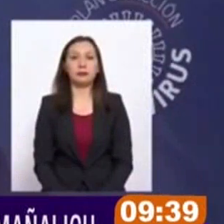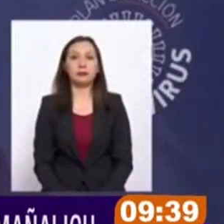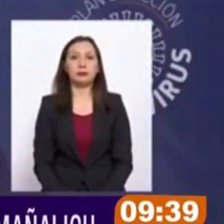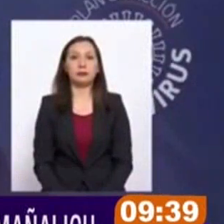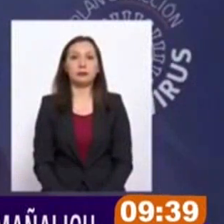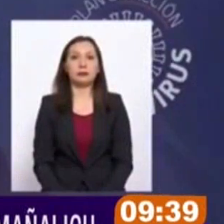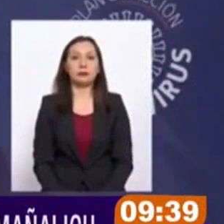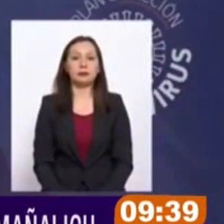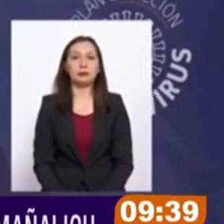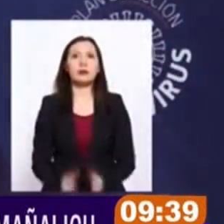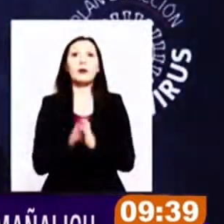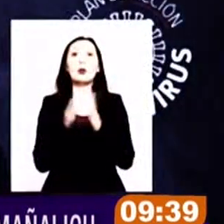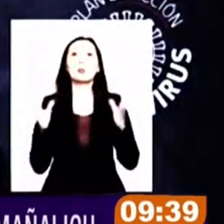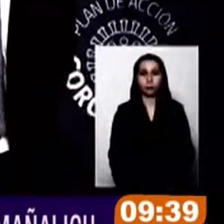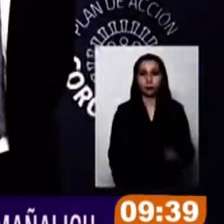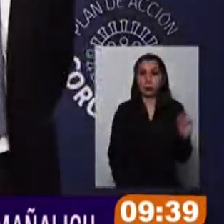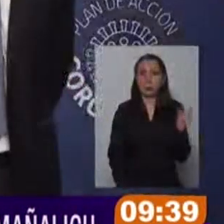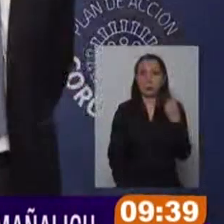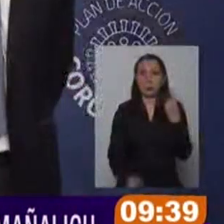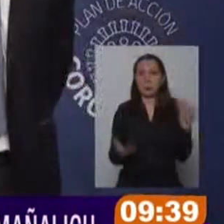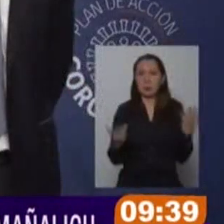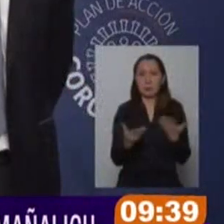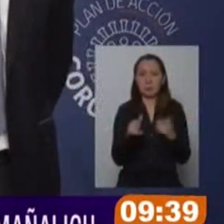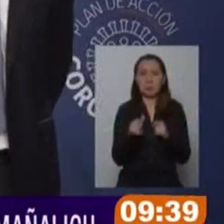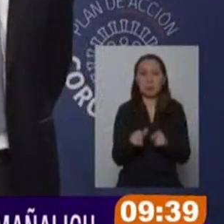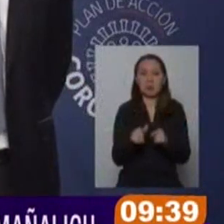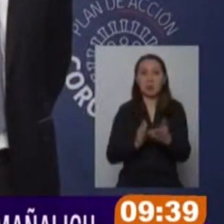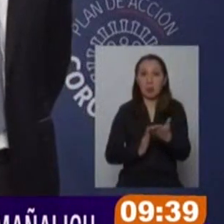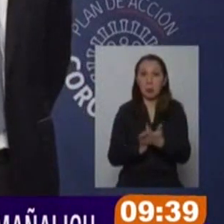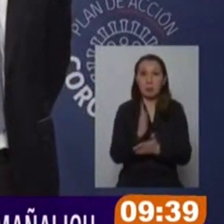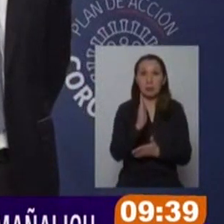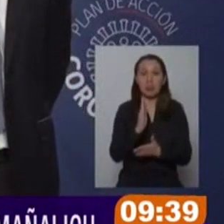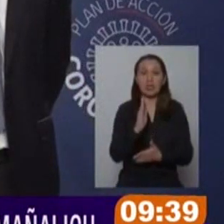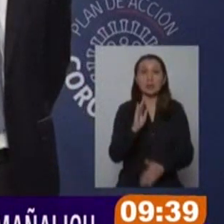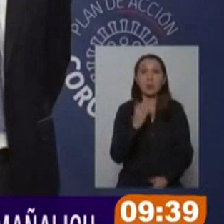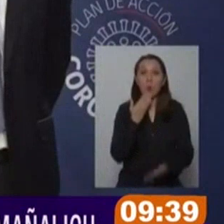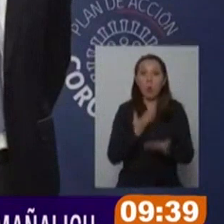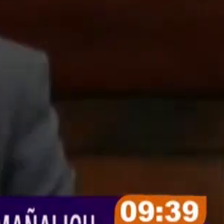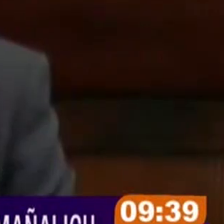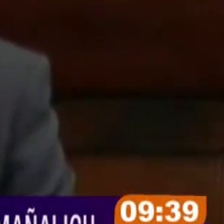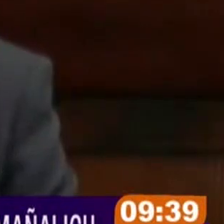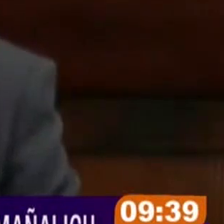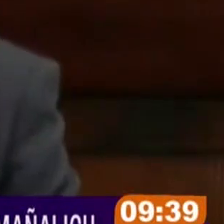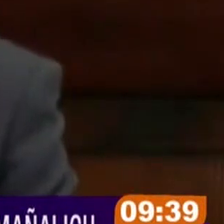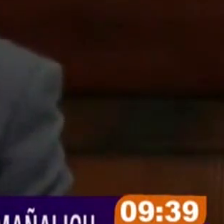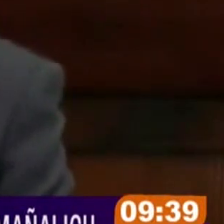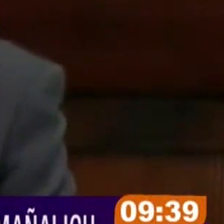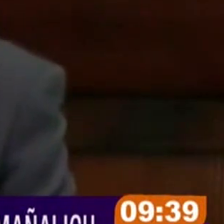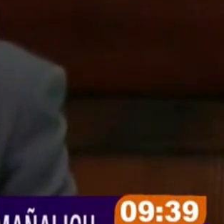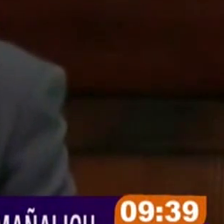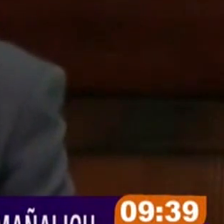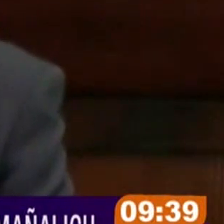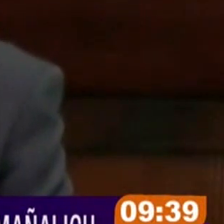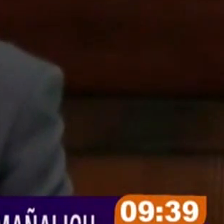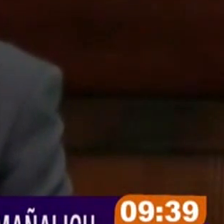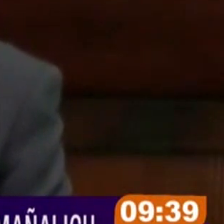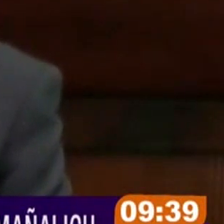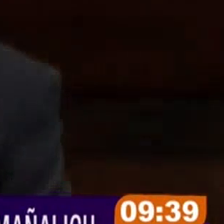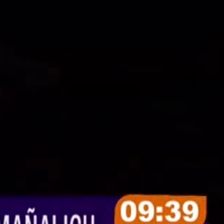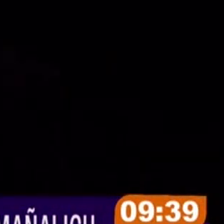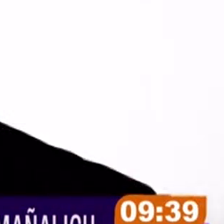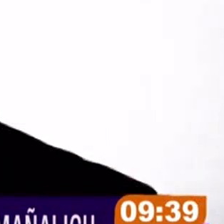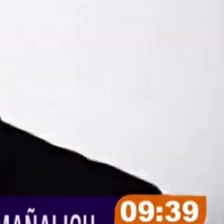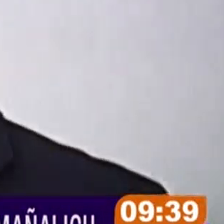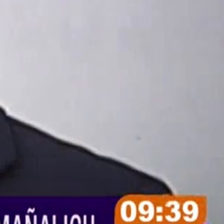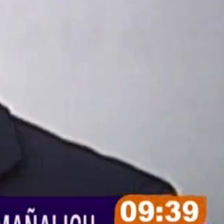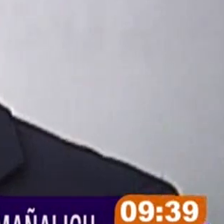rostros más controversiales del gobierno, también el que cuenta con el mayor protagonismo hoy por hoy. Frases polémicas, un estilo